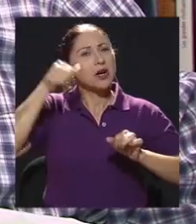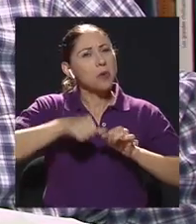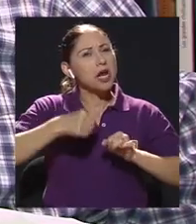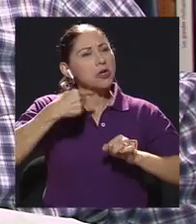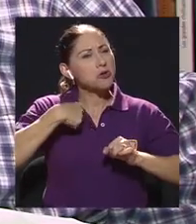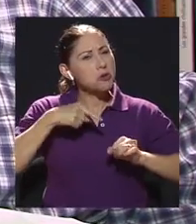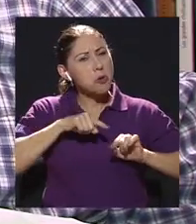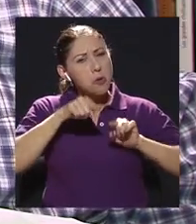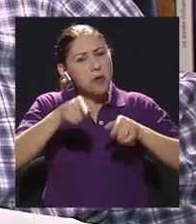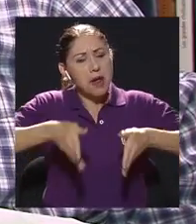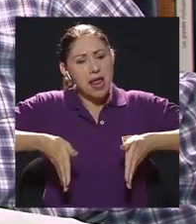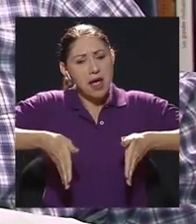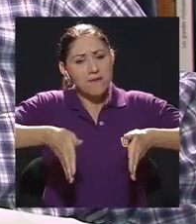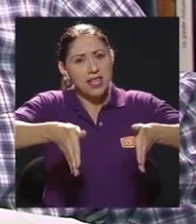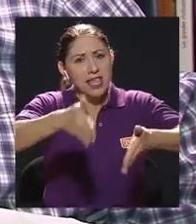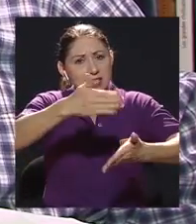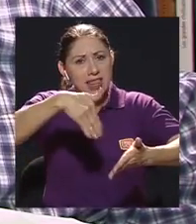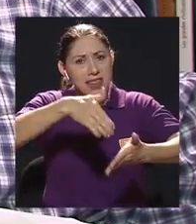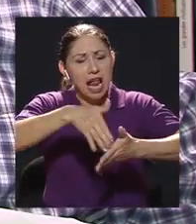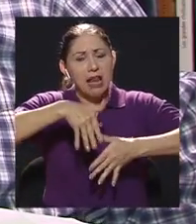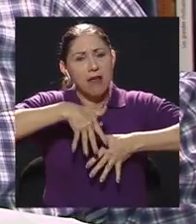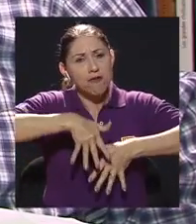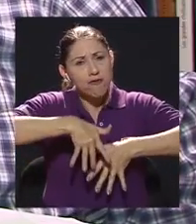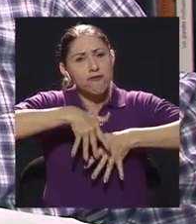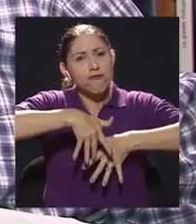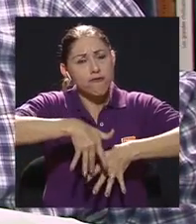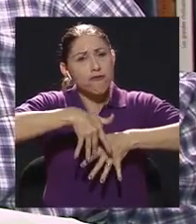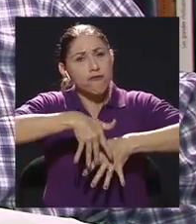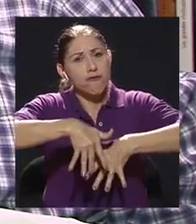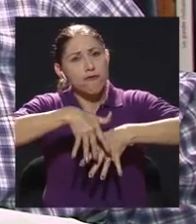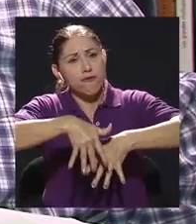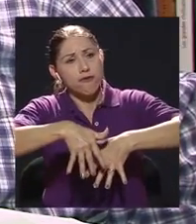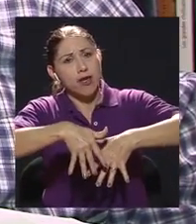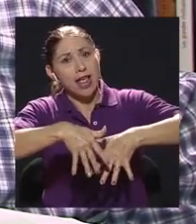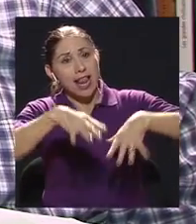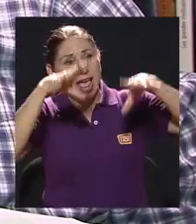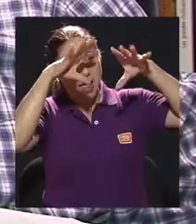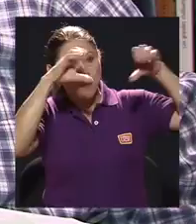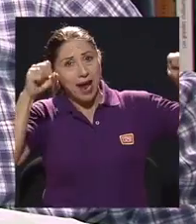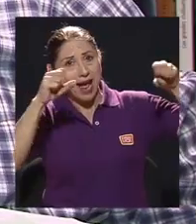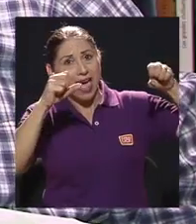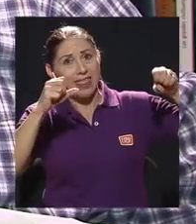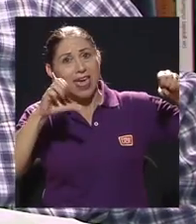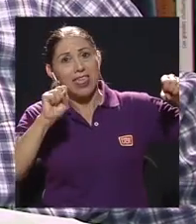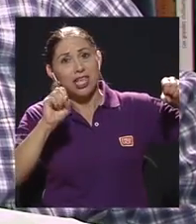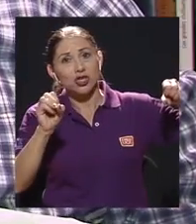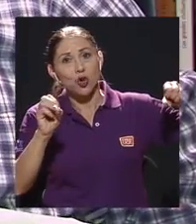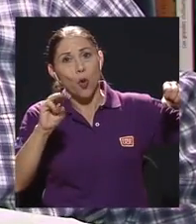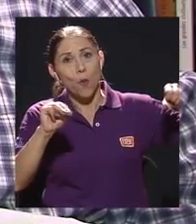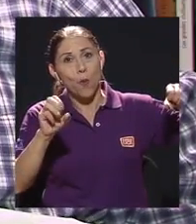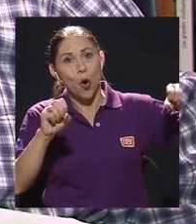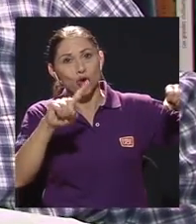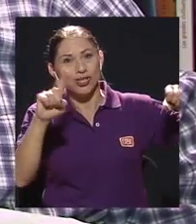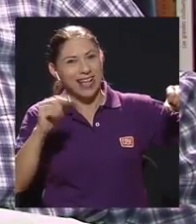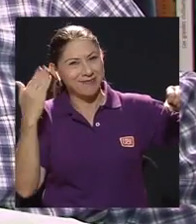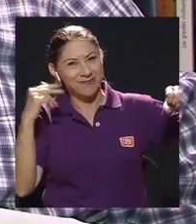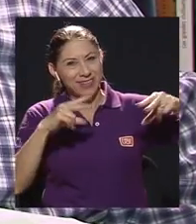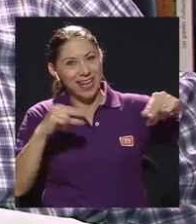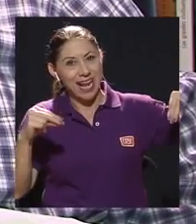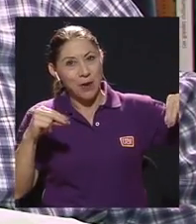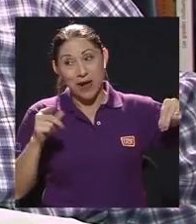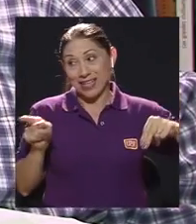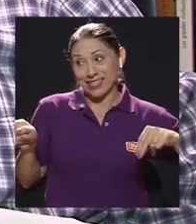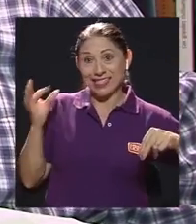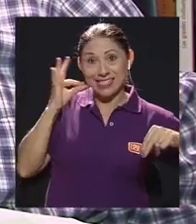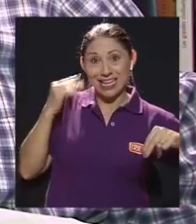Avenida Central y cuando pasábamos por la embajada de Somoza, en ese entonces de Nicaragua, pero era de Somoza, Cecilia y yo levantábamos